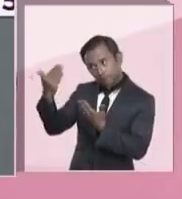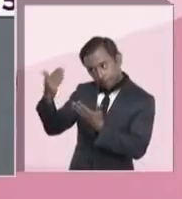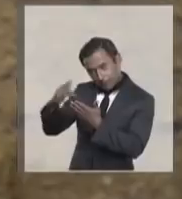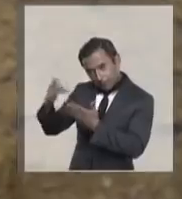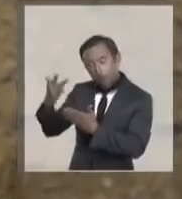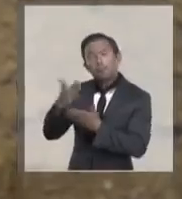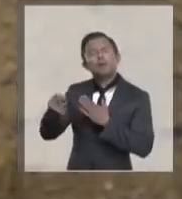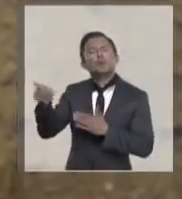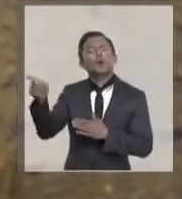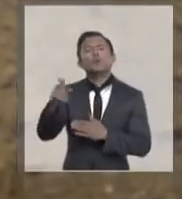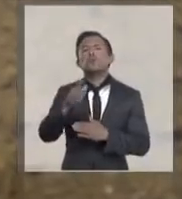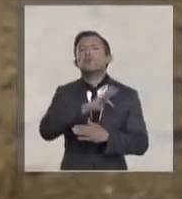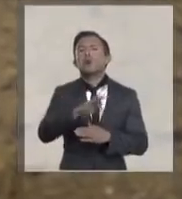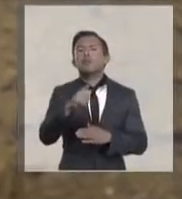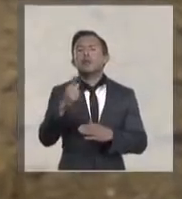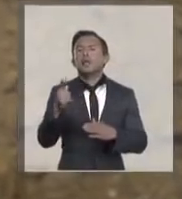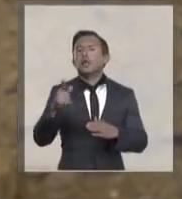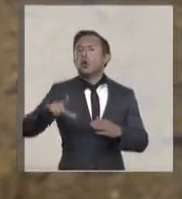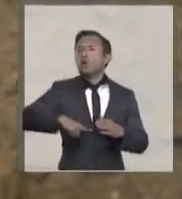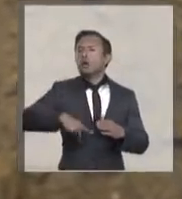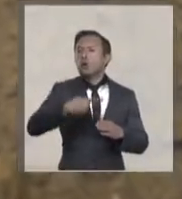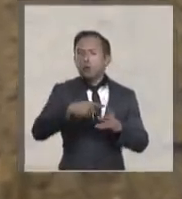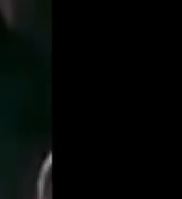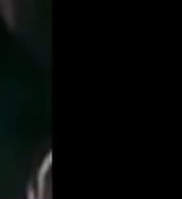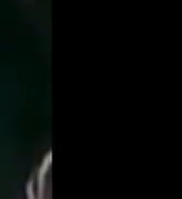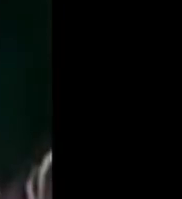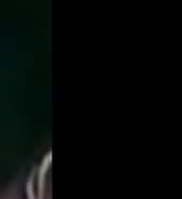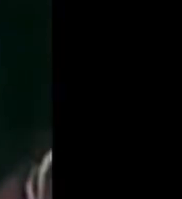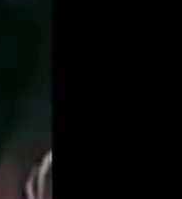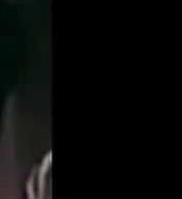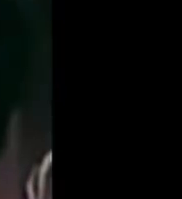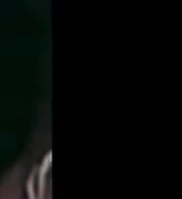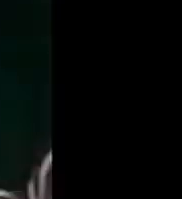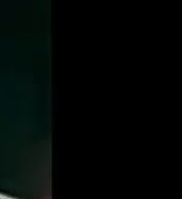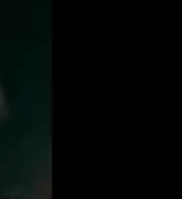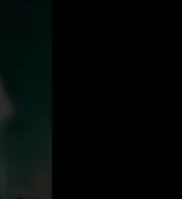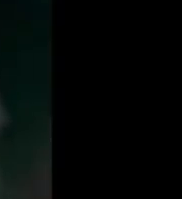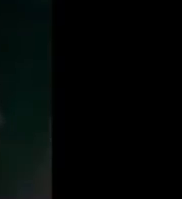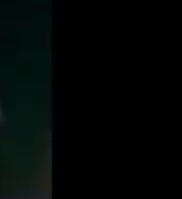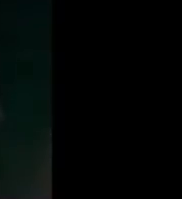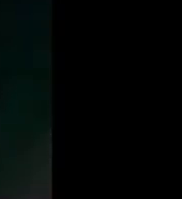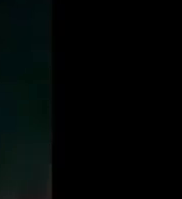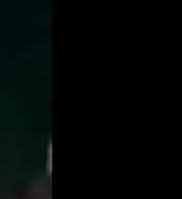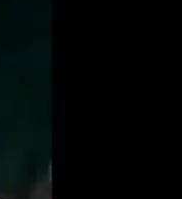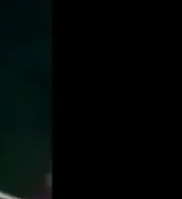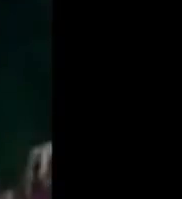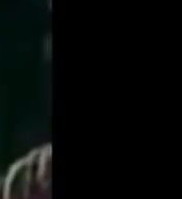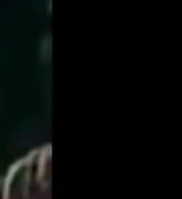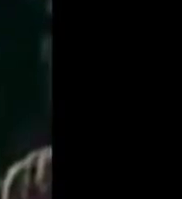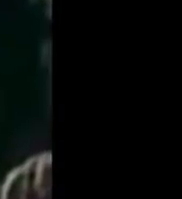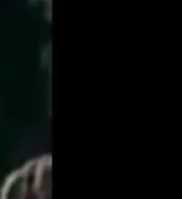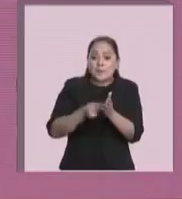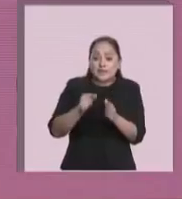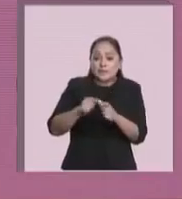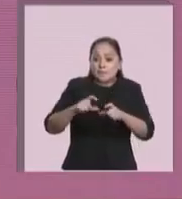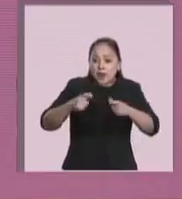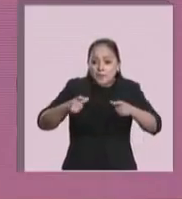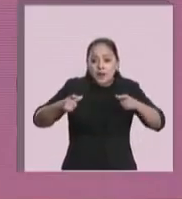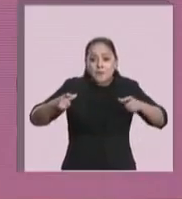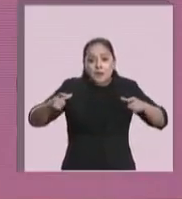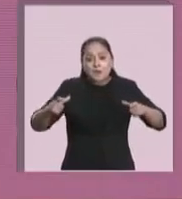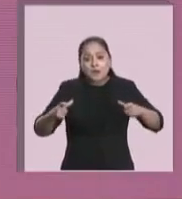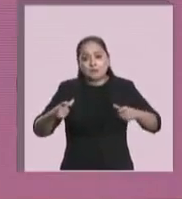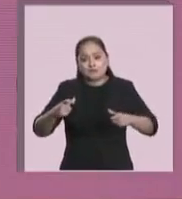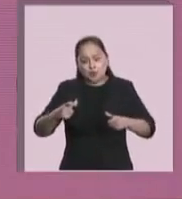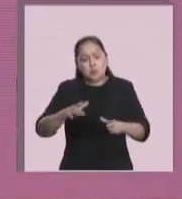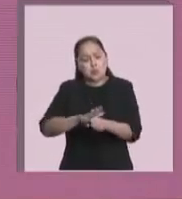instrumento en el cual podemos verificar quién es el dueño de las cosas. Pues para que te lo veas, yo le digo a papá que venda toda la vecindad. ¡Ay,